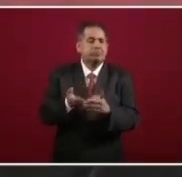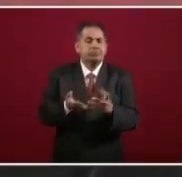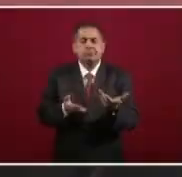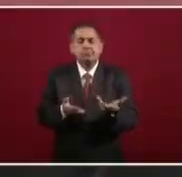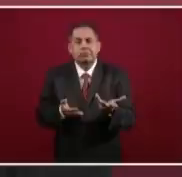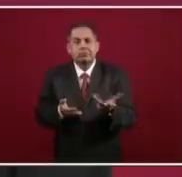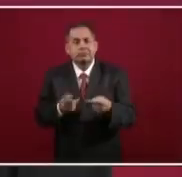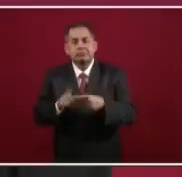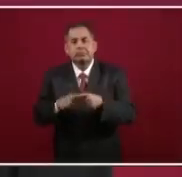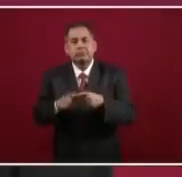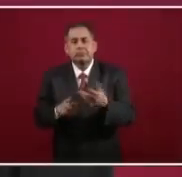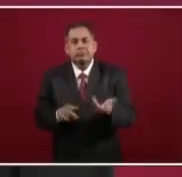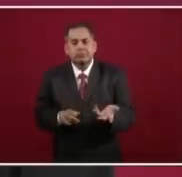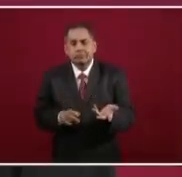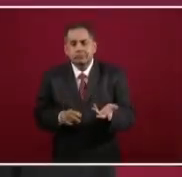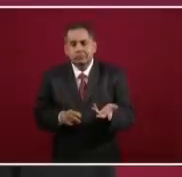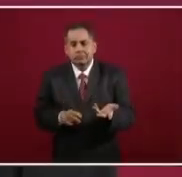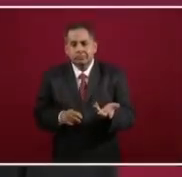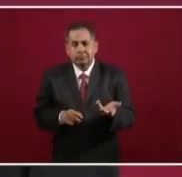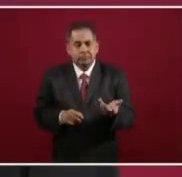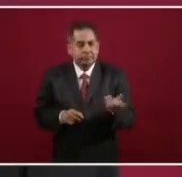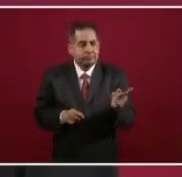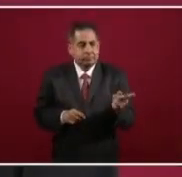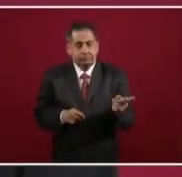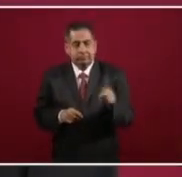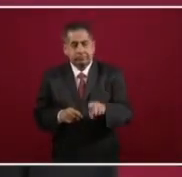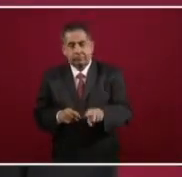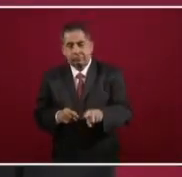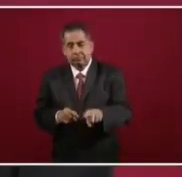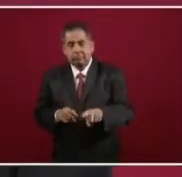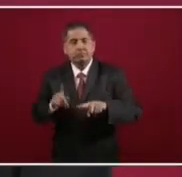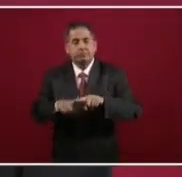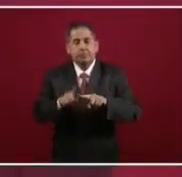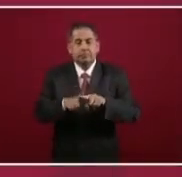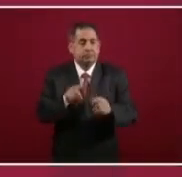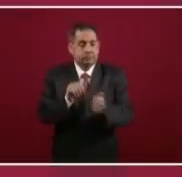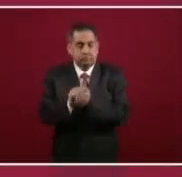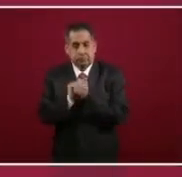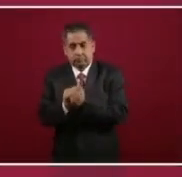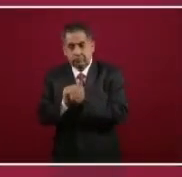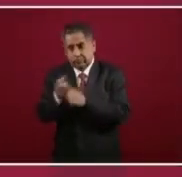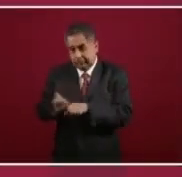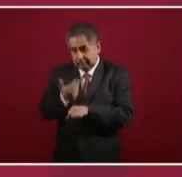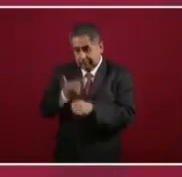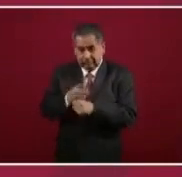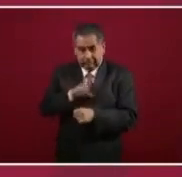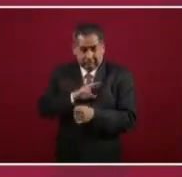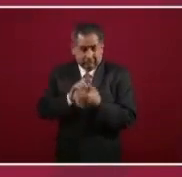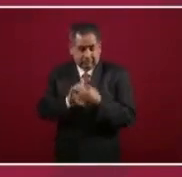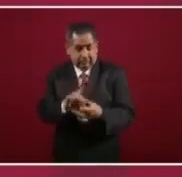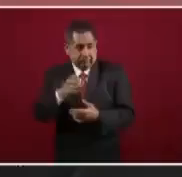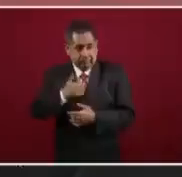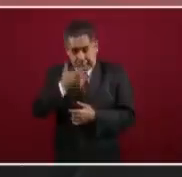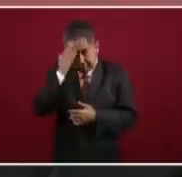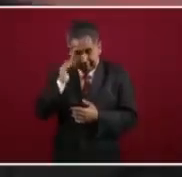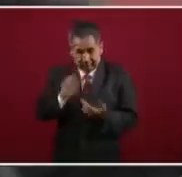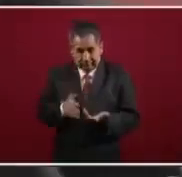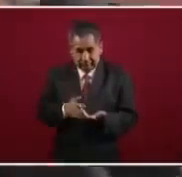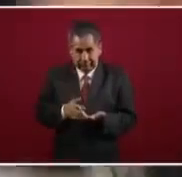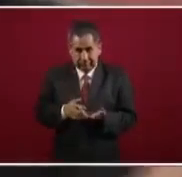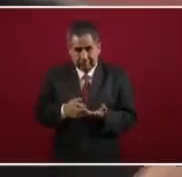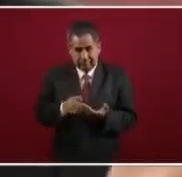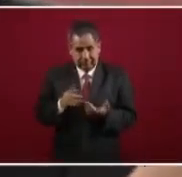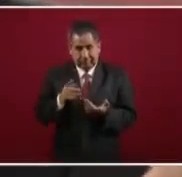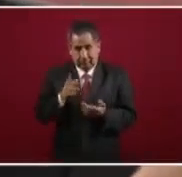he sido a quien he estado conmigo de secretario particular era